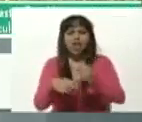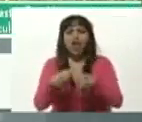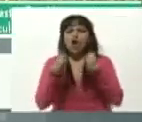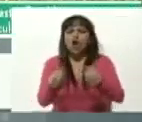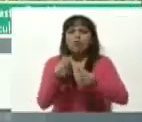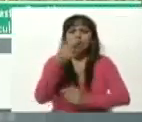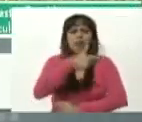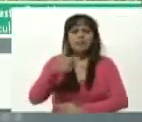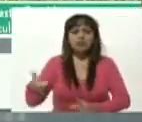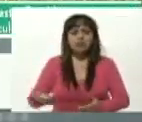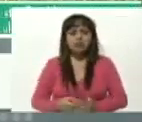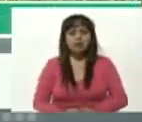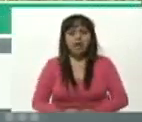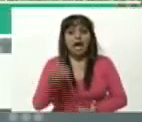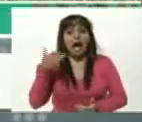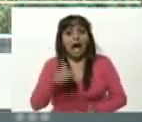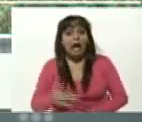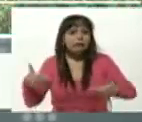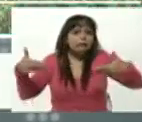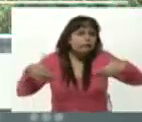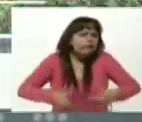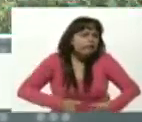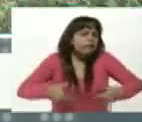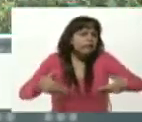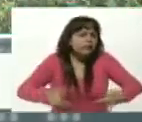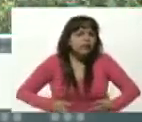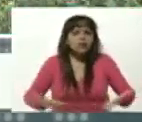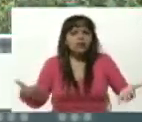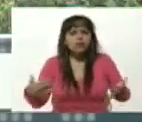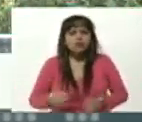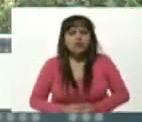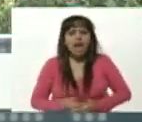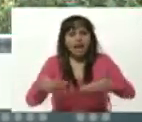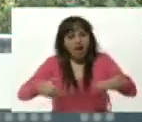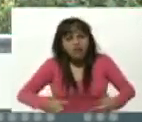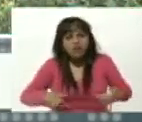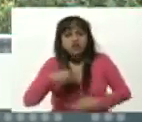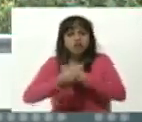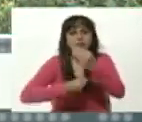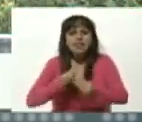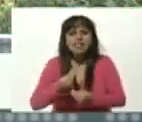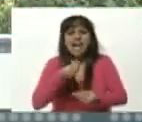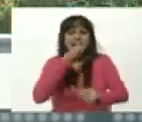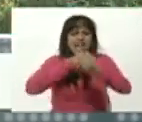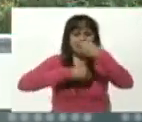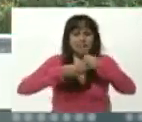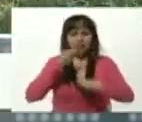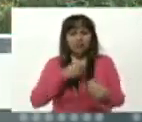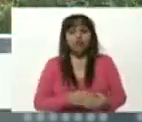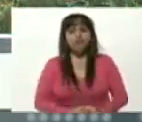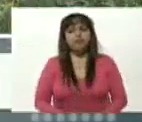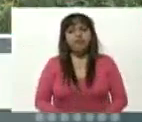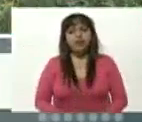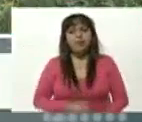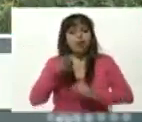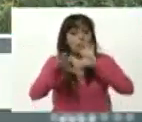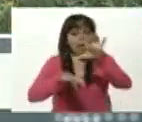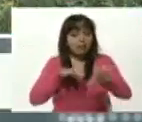gente, Castro Soteldo, ha parido para producir el alimento para los